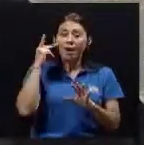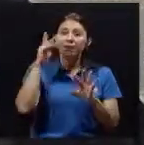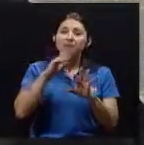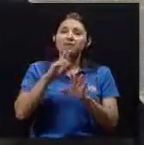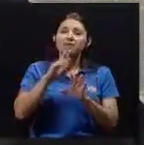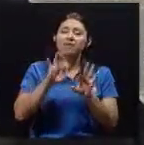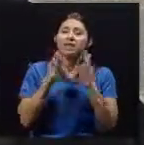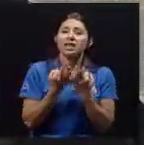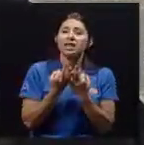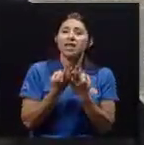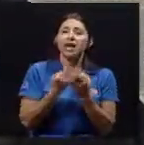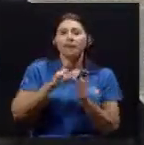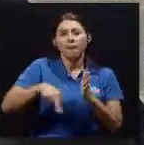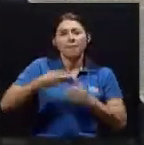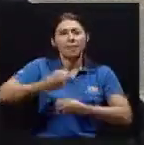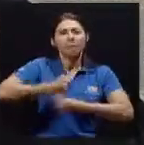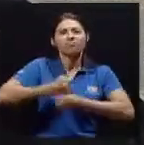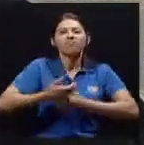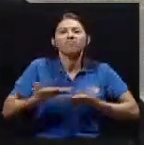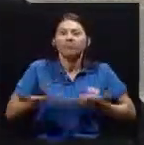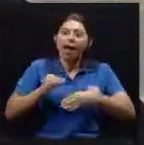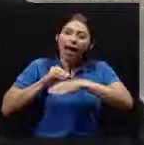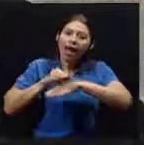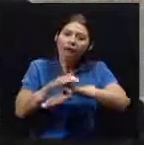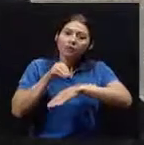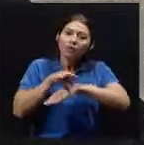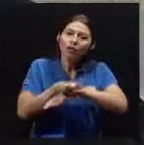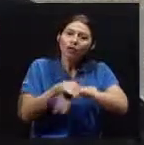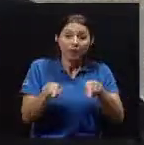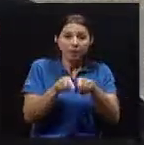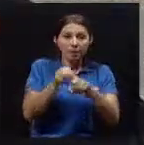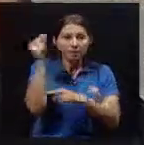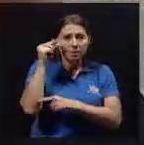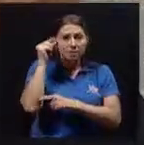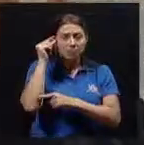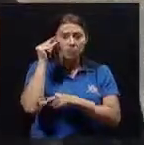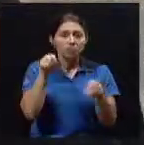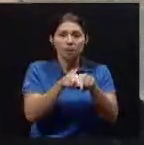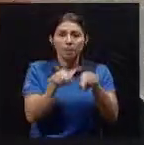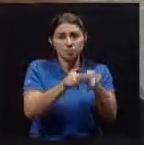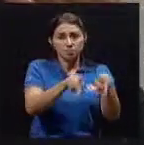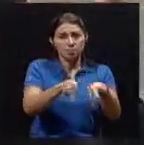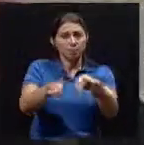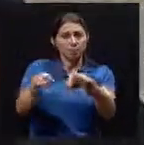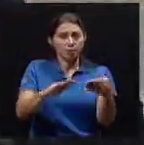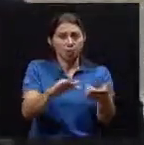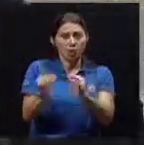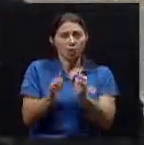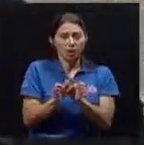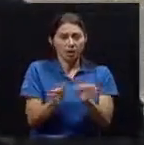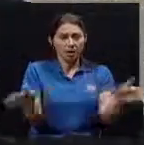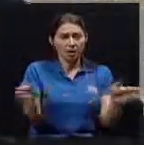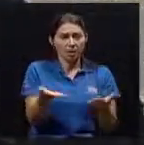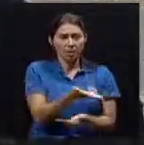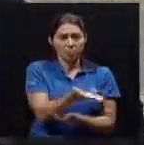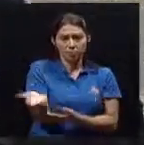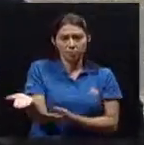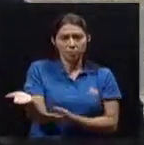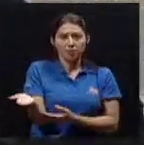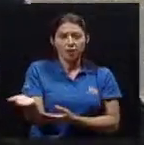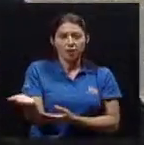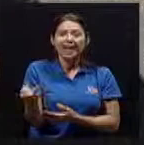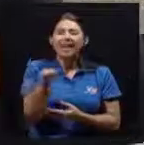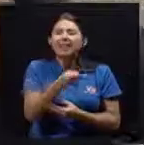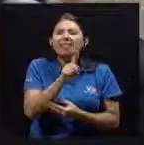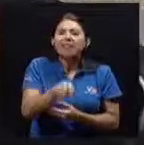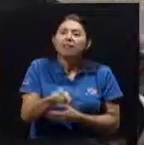los padres de familia sigue siendo fundamental en términos de asesoría, y el del Estado y la comunidad en general, pienso yo